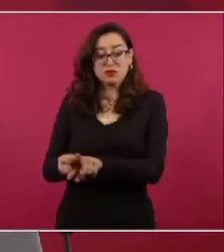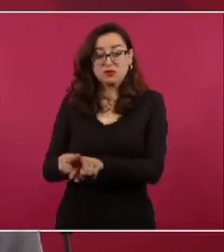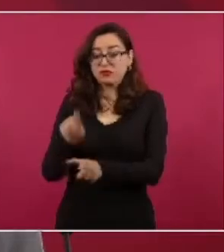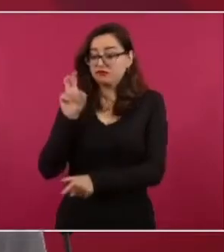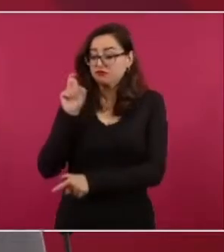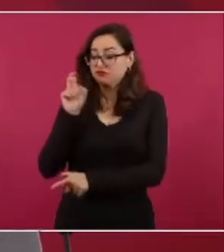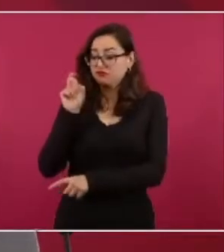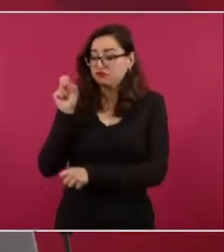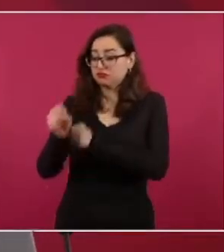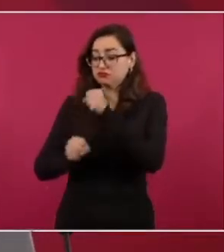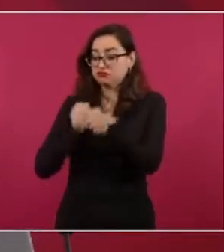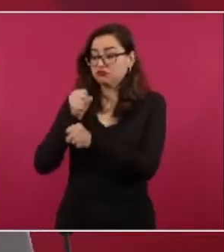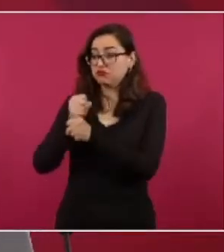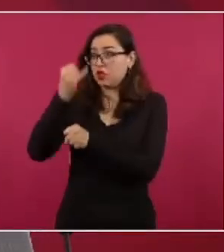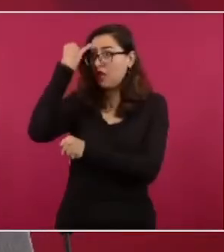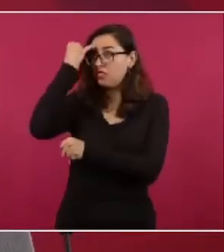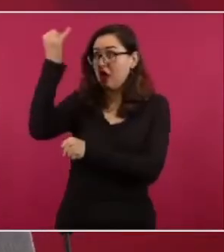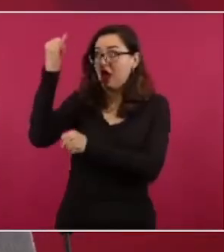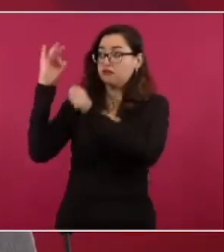Exactamente.